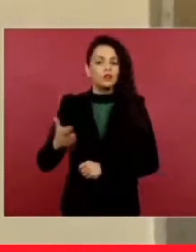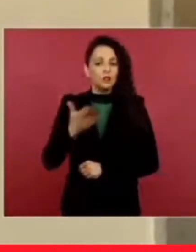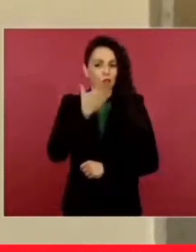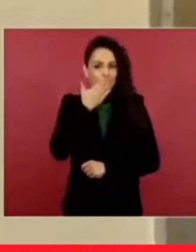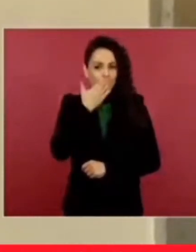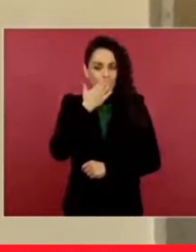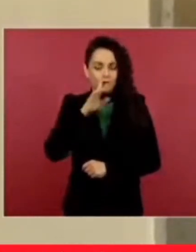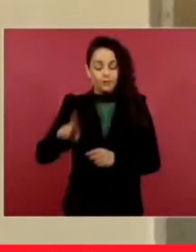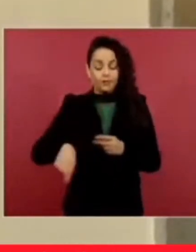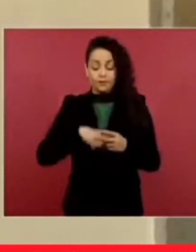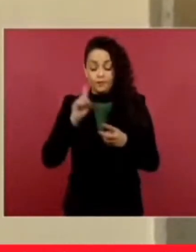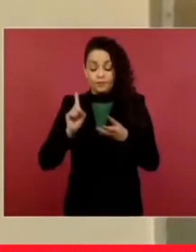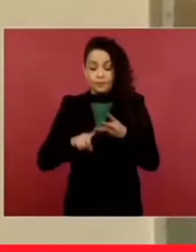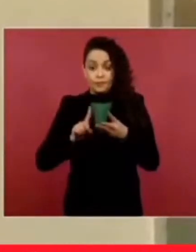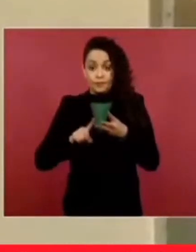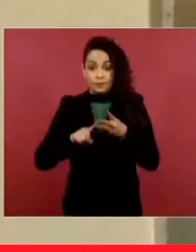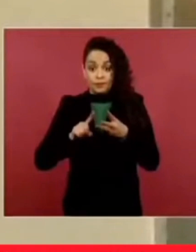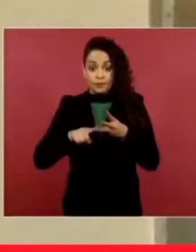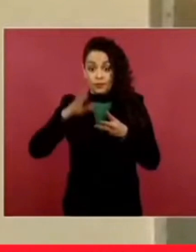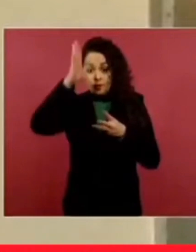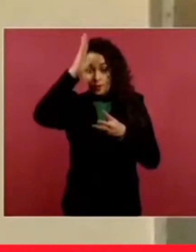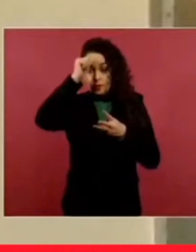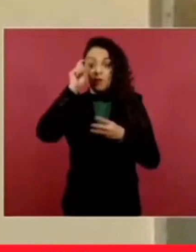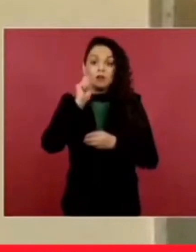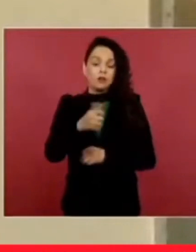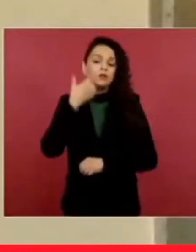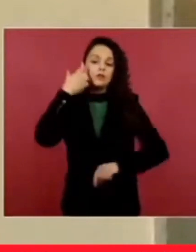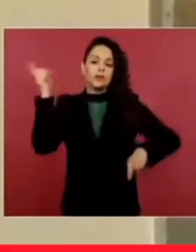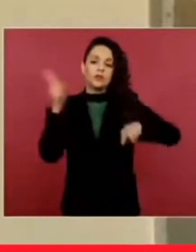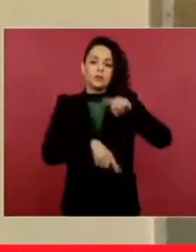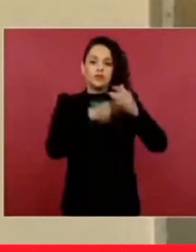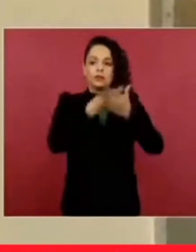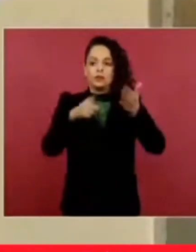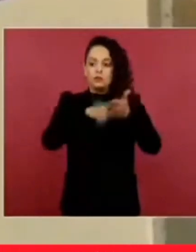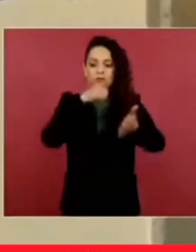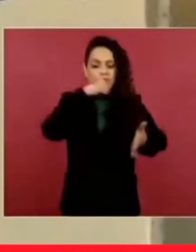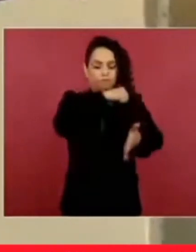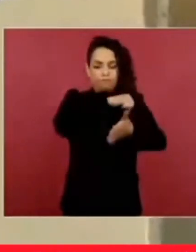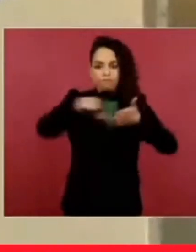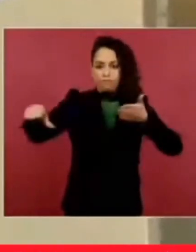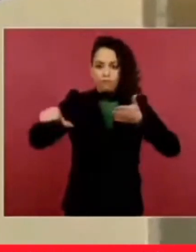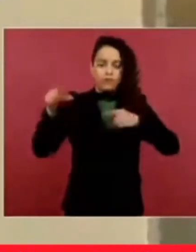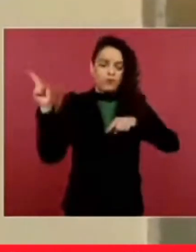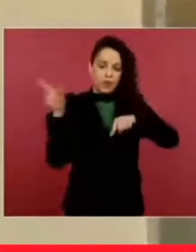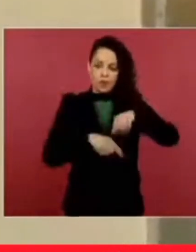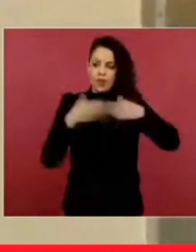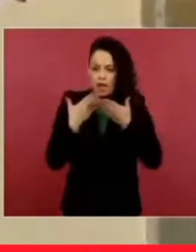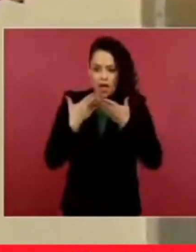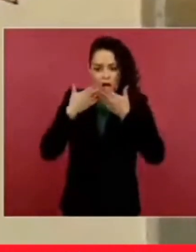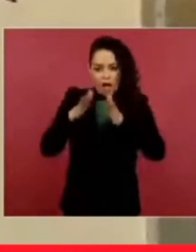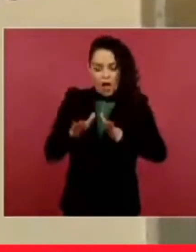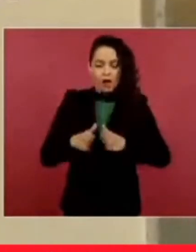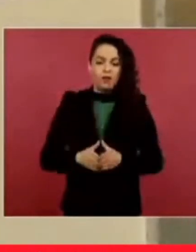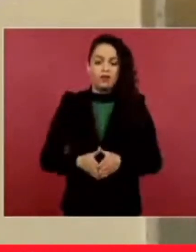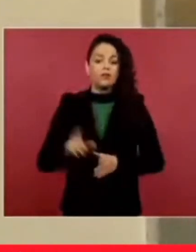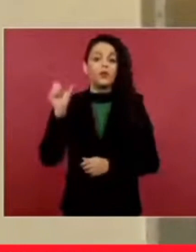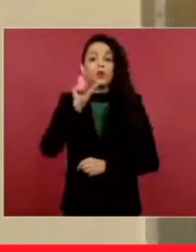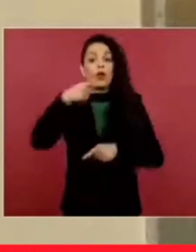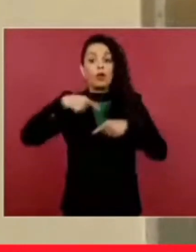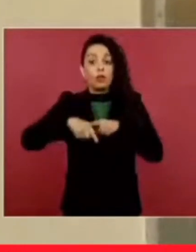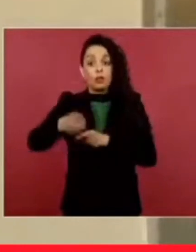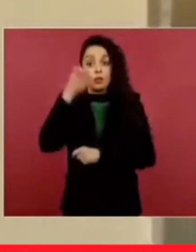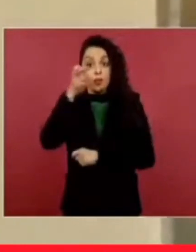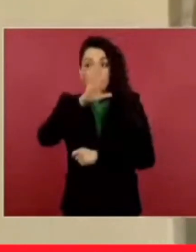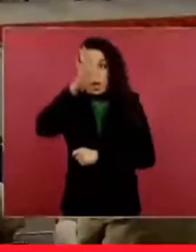por lo que iban, que se levantara la clausura. En el momento que se hace este convenio, se levanta la clausura.